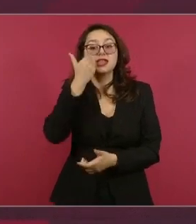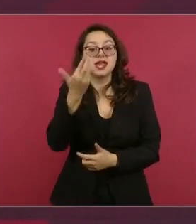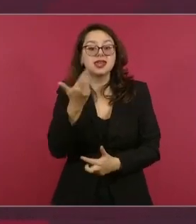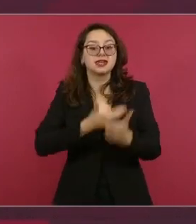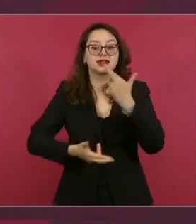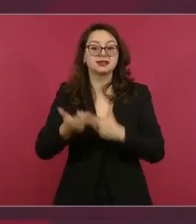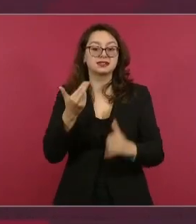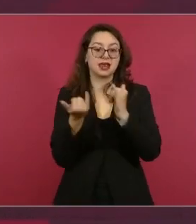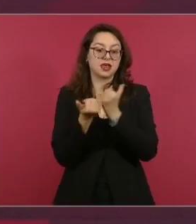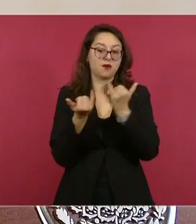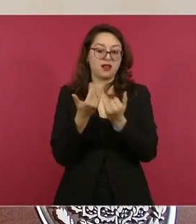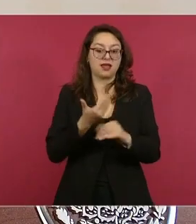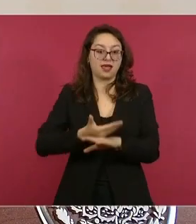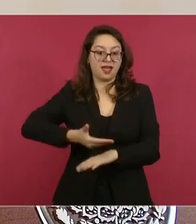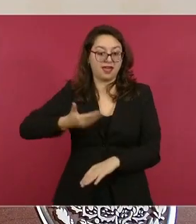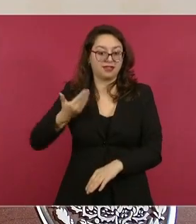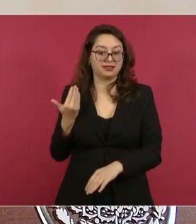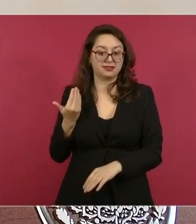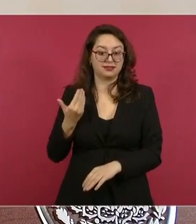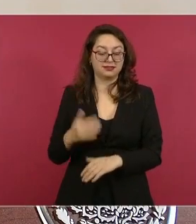al gobierno.